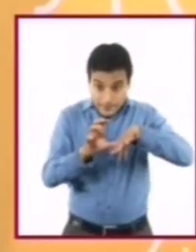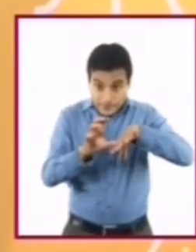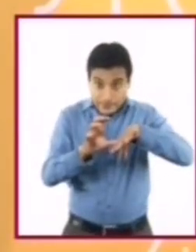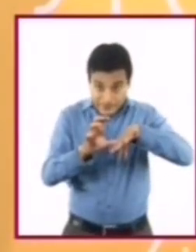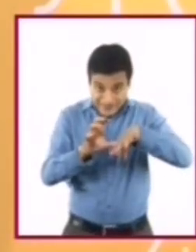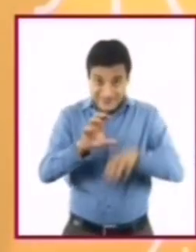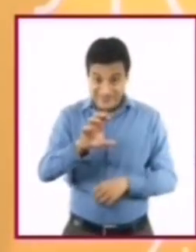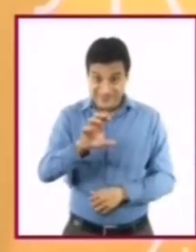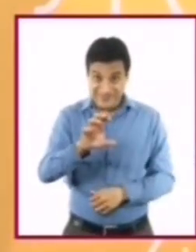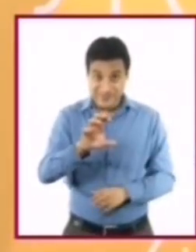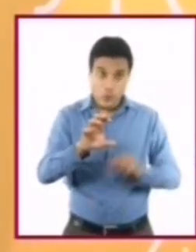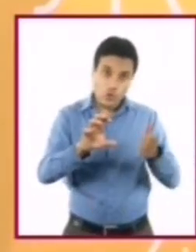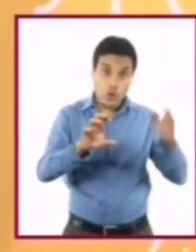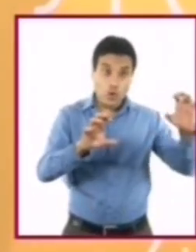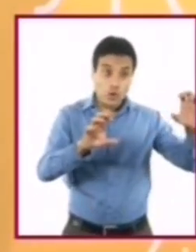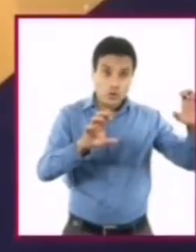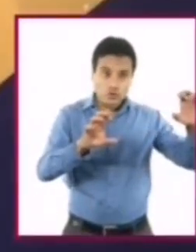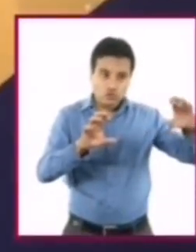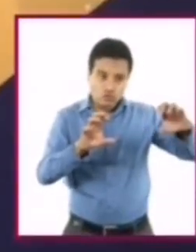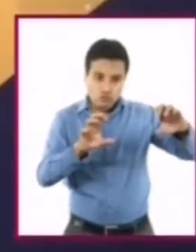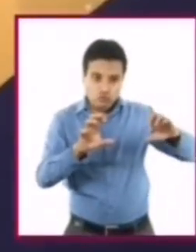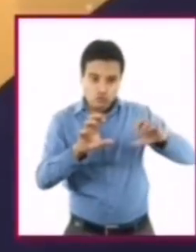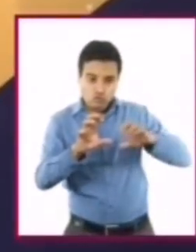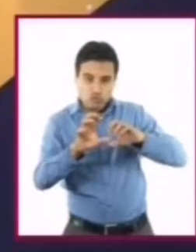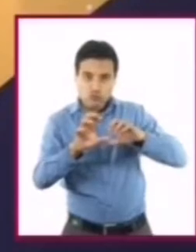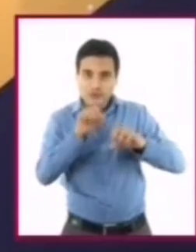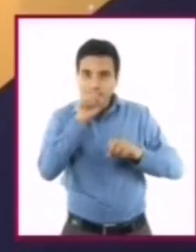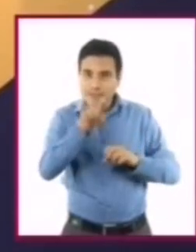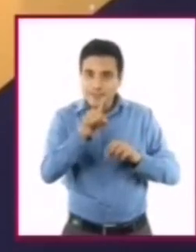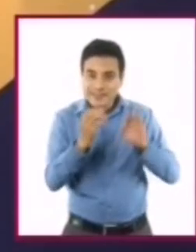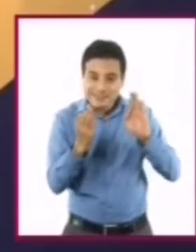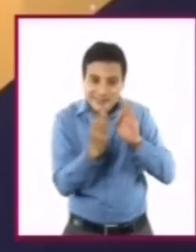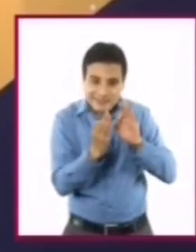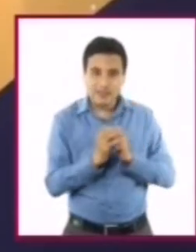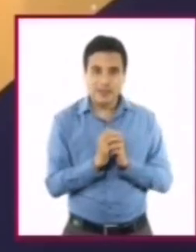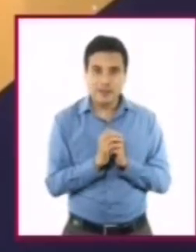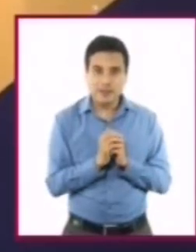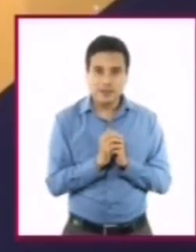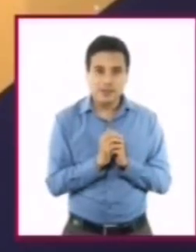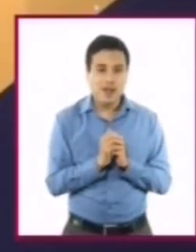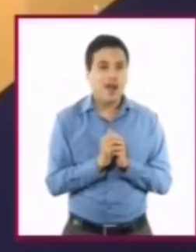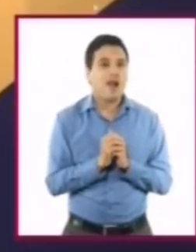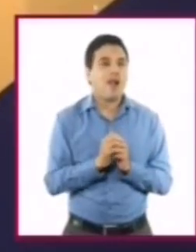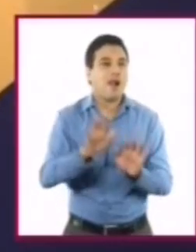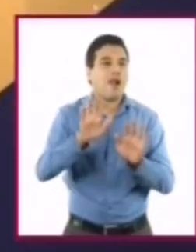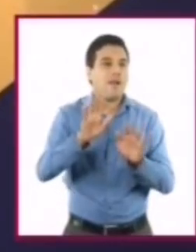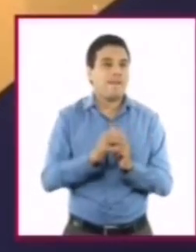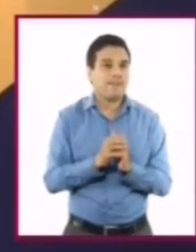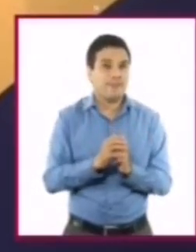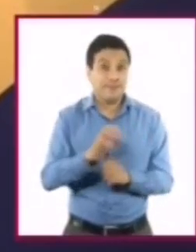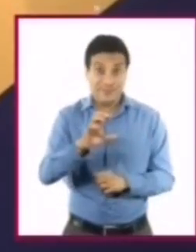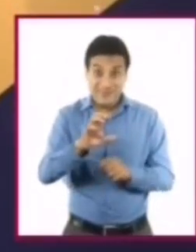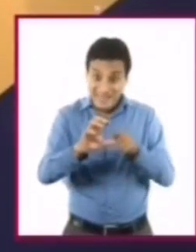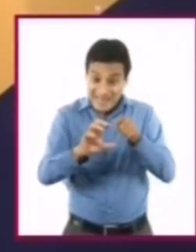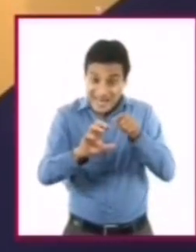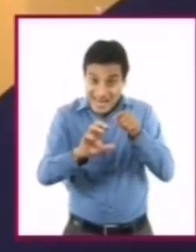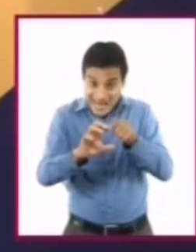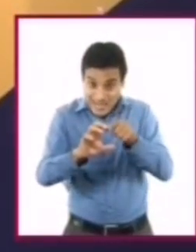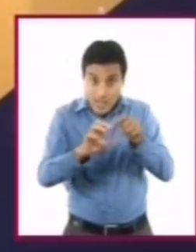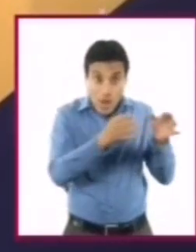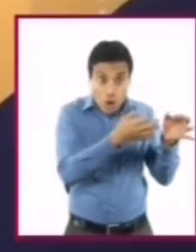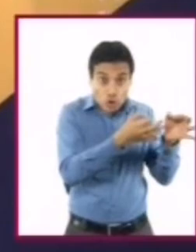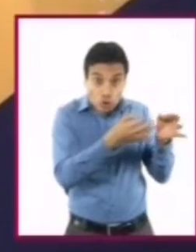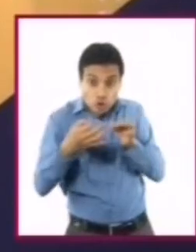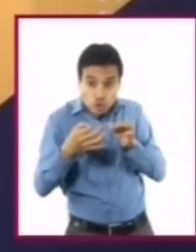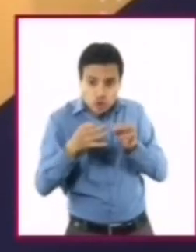por ceder a esta deformación. De tal forma, no es que la primera pelota haya atraído a la segunda, sino que